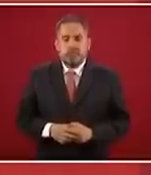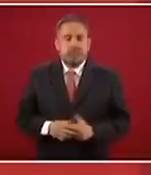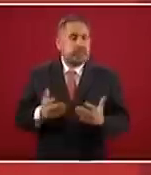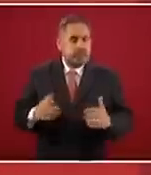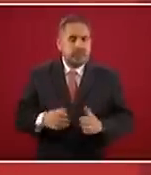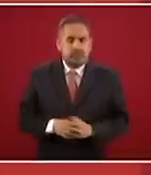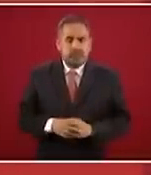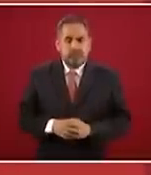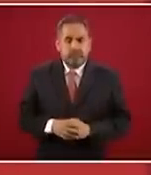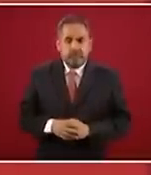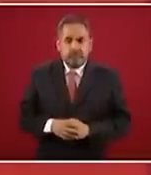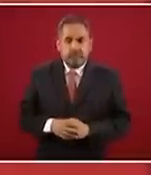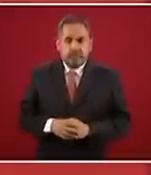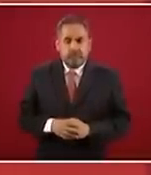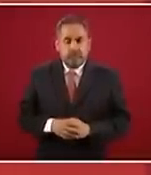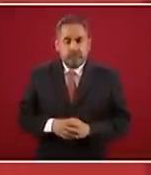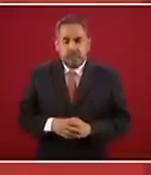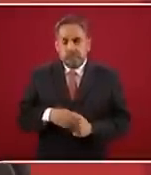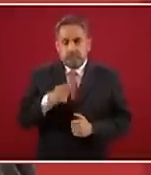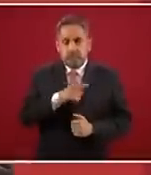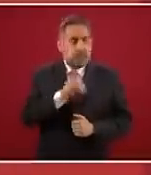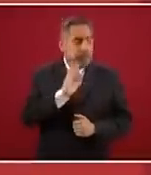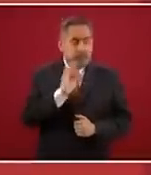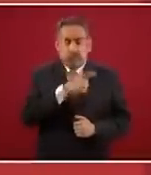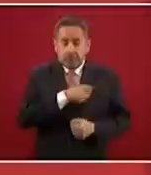Entonces, ayudaría mucho